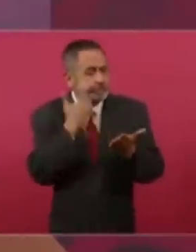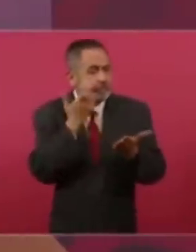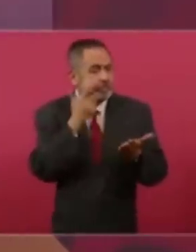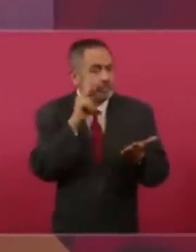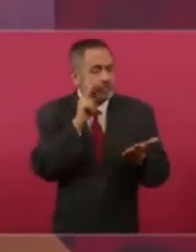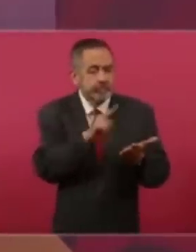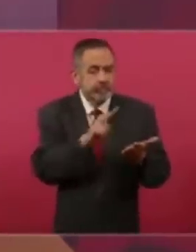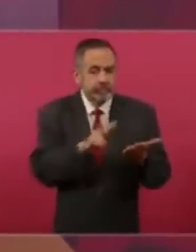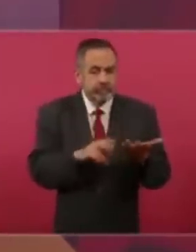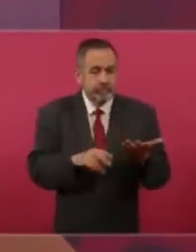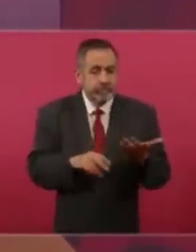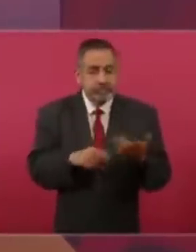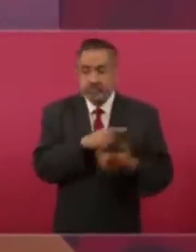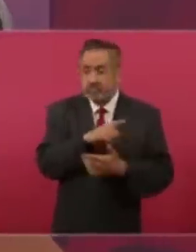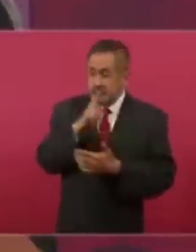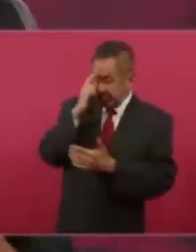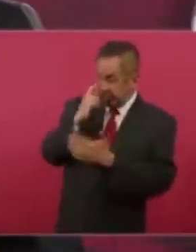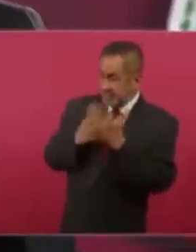de violar